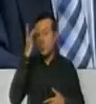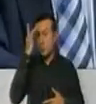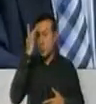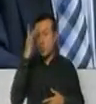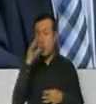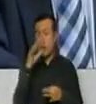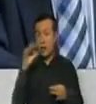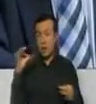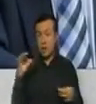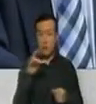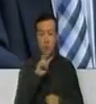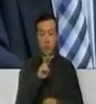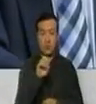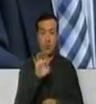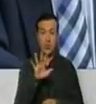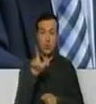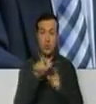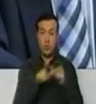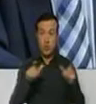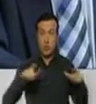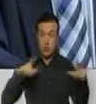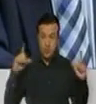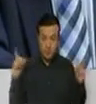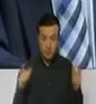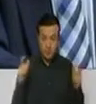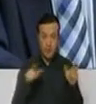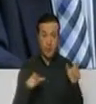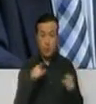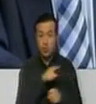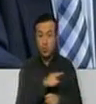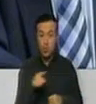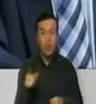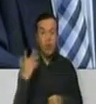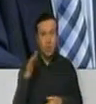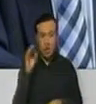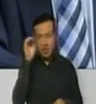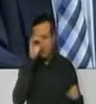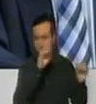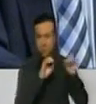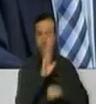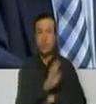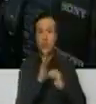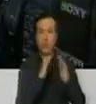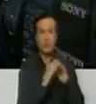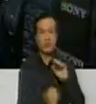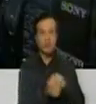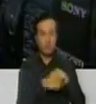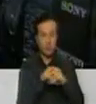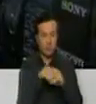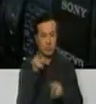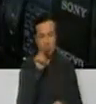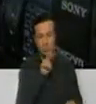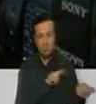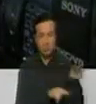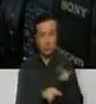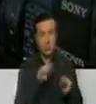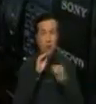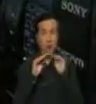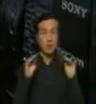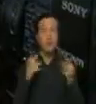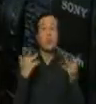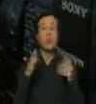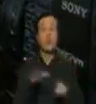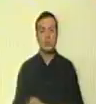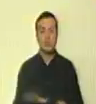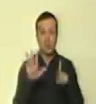Y 205 casos de personas que están en el cerco epidemiológico. Aquí se dio a conocer que se instalaron 6 mesas